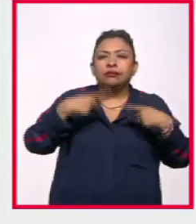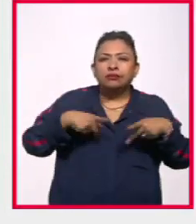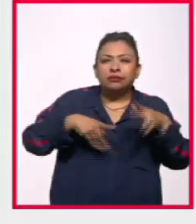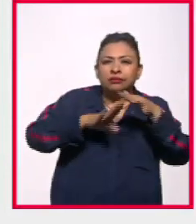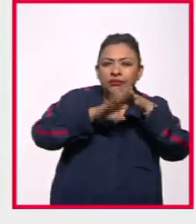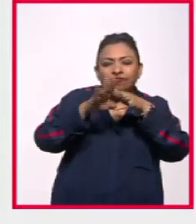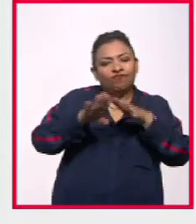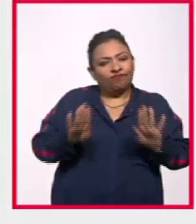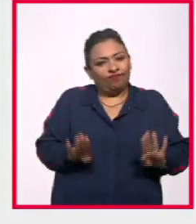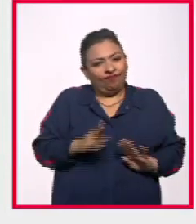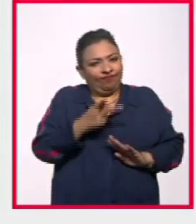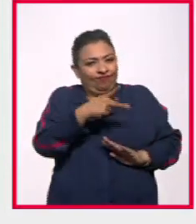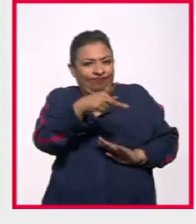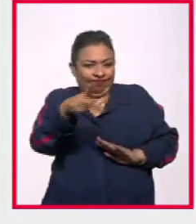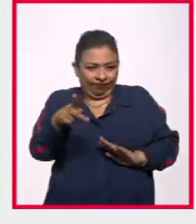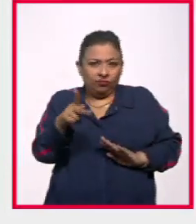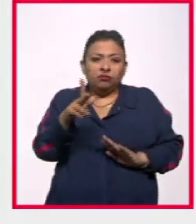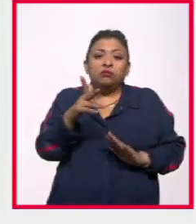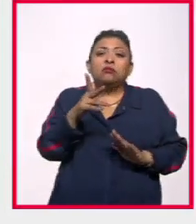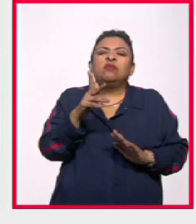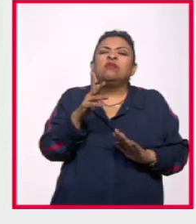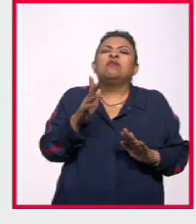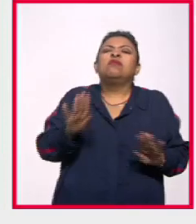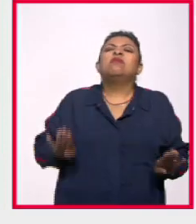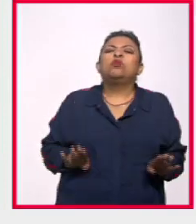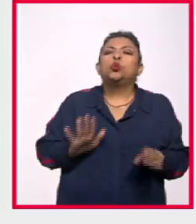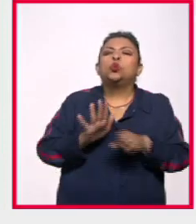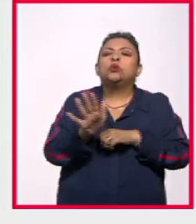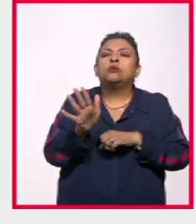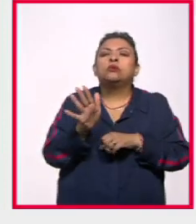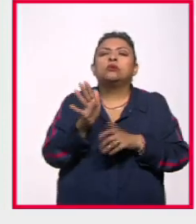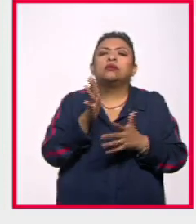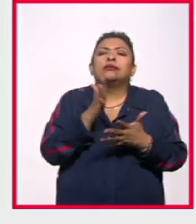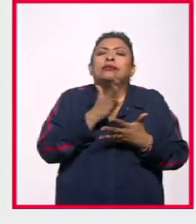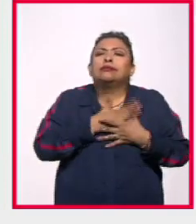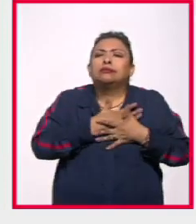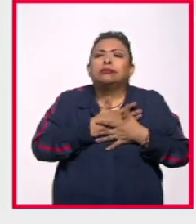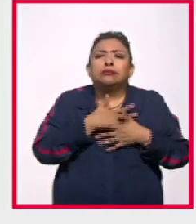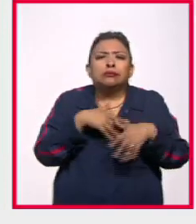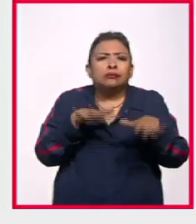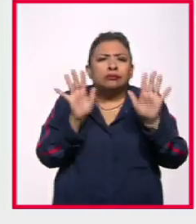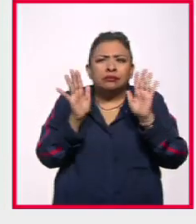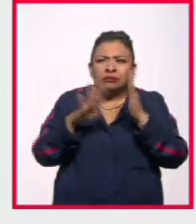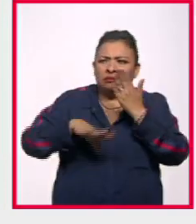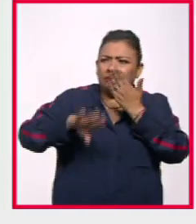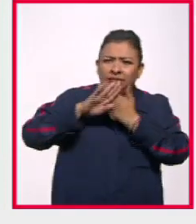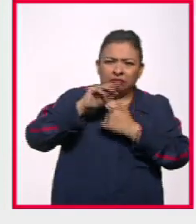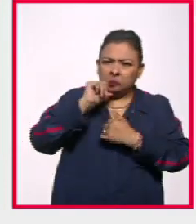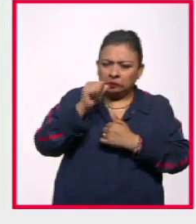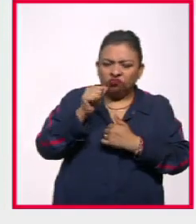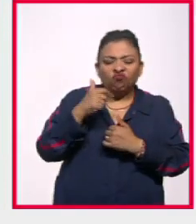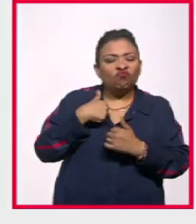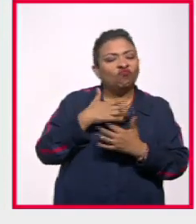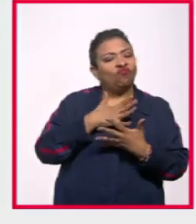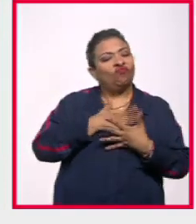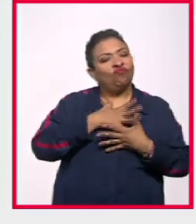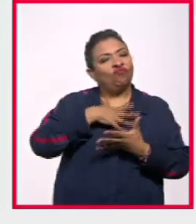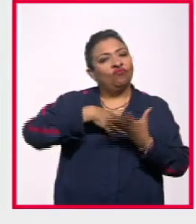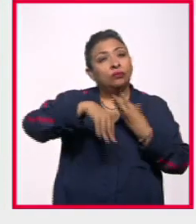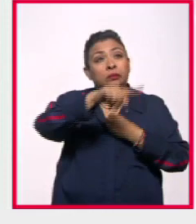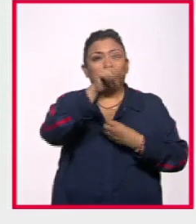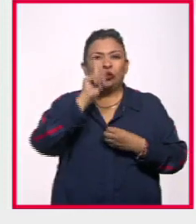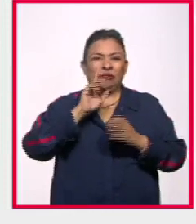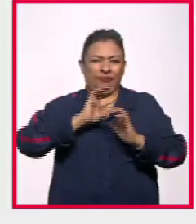migrantes, ¿no? De amar de entrada a quienes no están aceptándoles. La